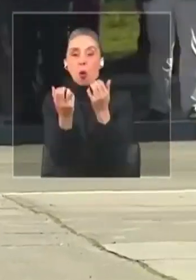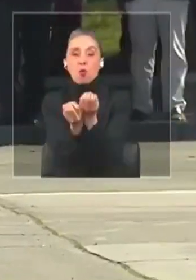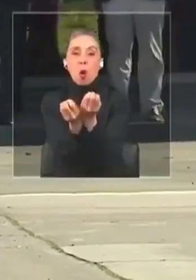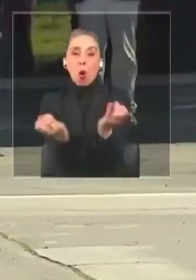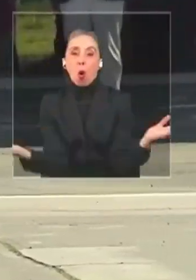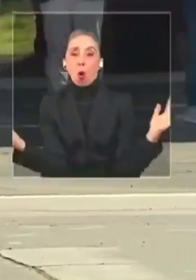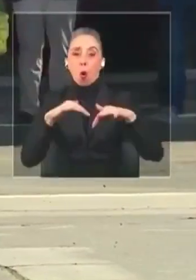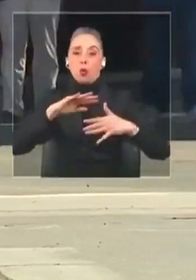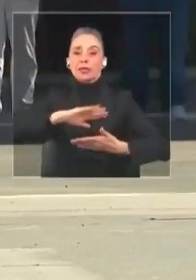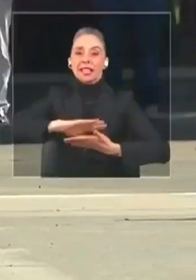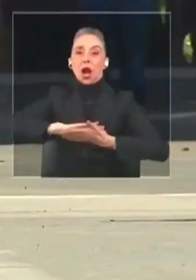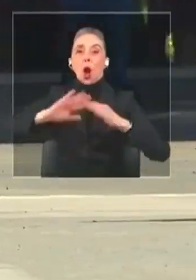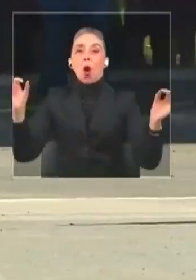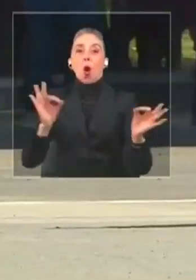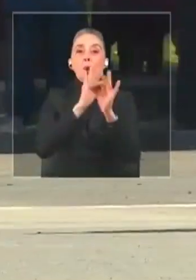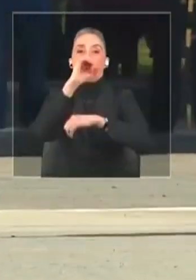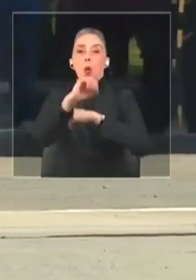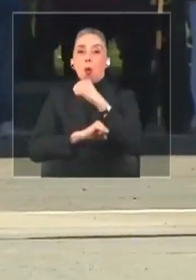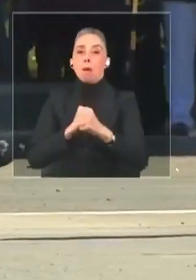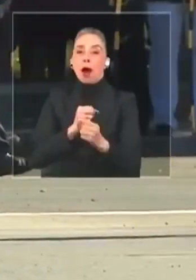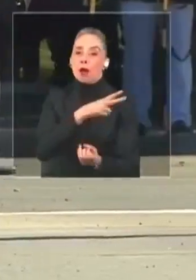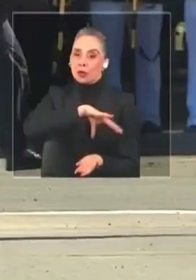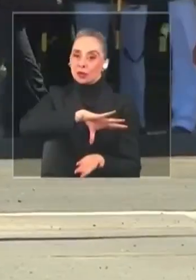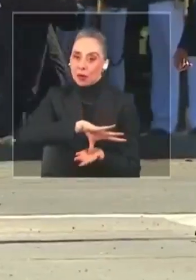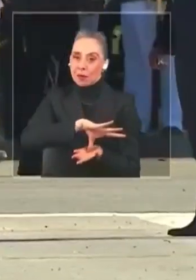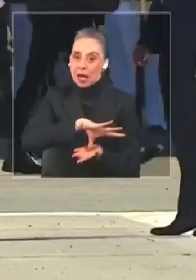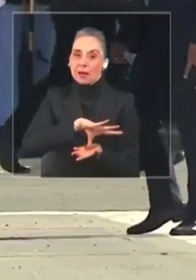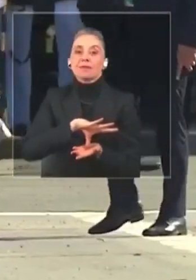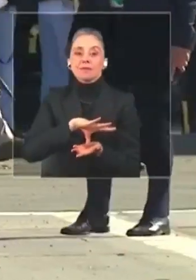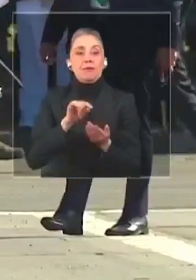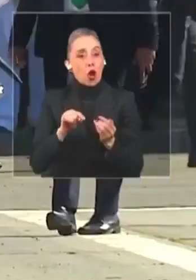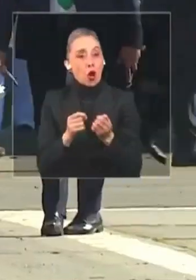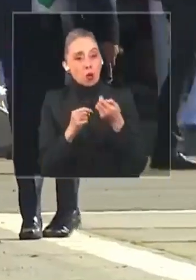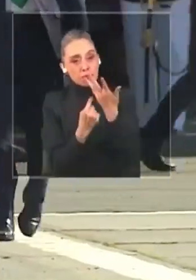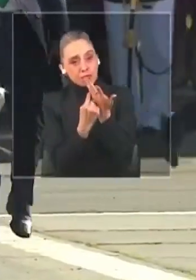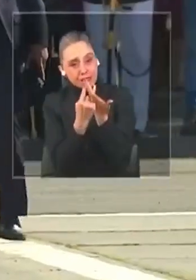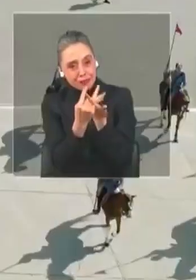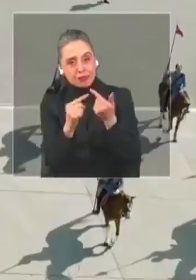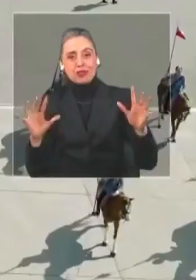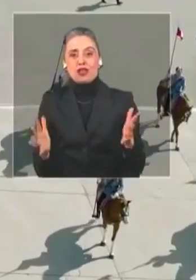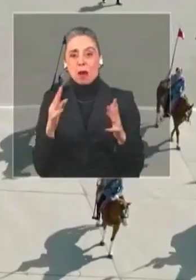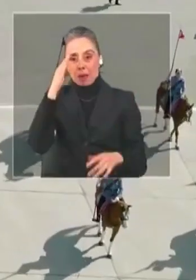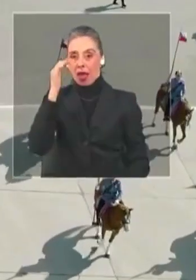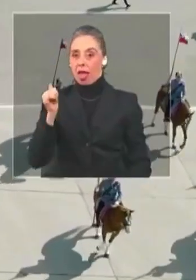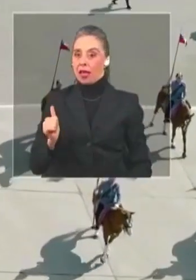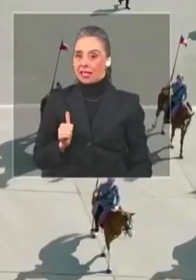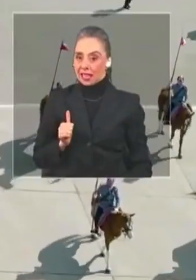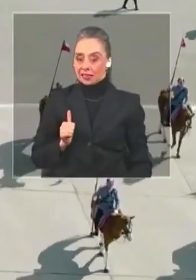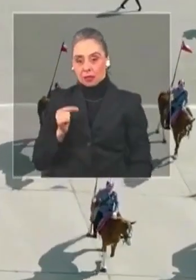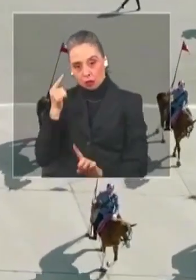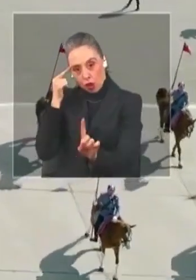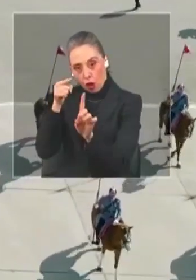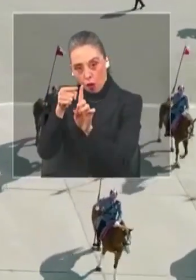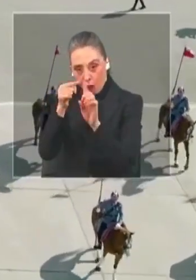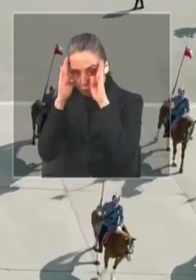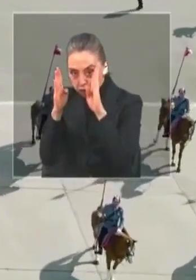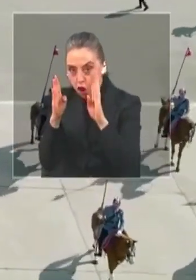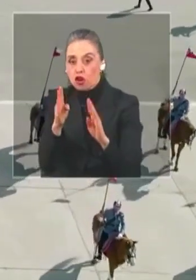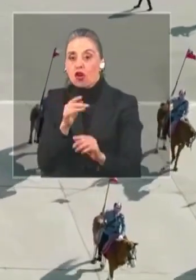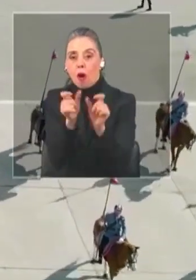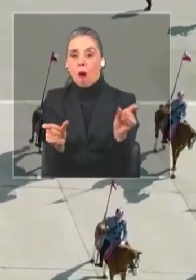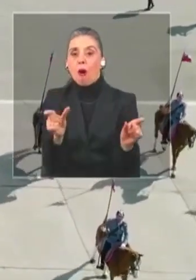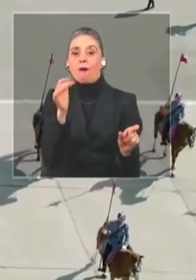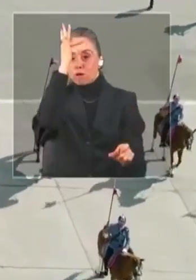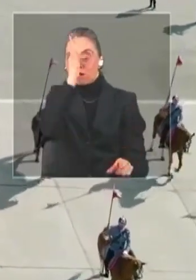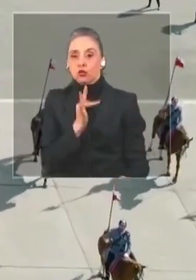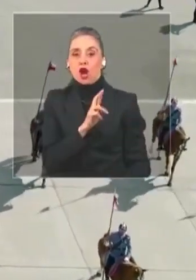en la celebración del cumpleaños de nuestro país. Hoy tenemos muchas sorpresas, lo decíamos, el ejército va a tener un énfasis en el recurso humano, en